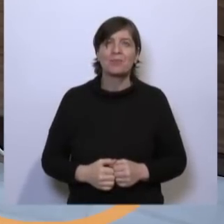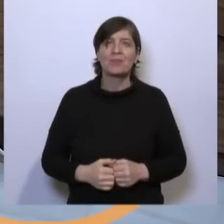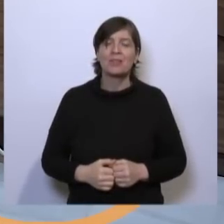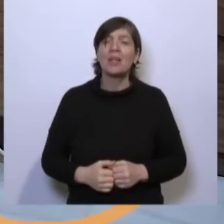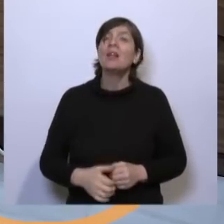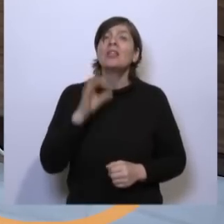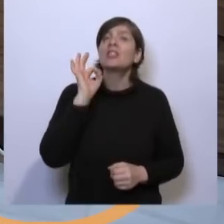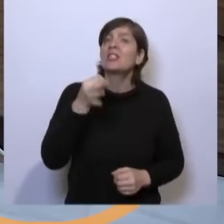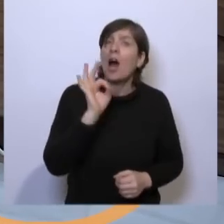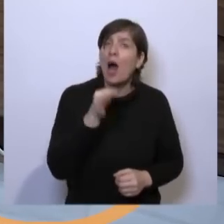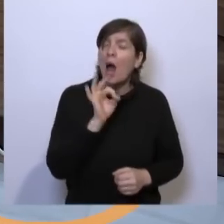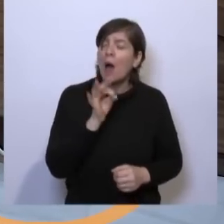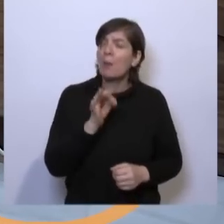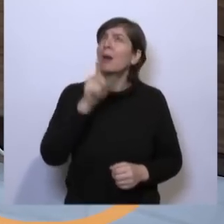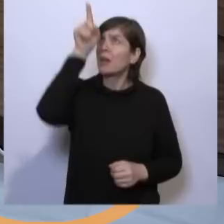paz,